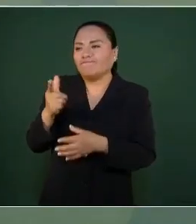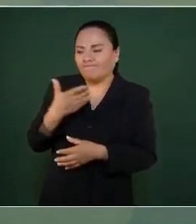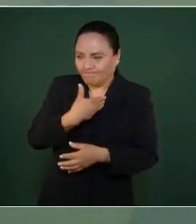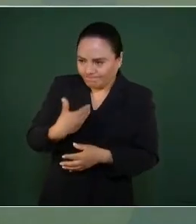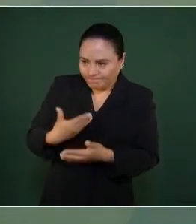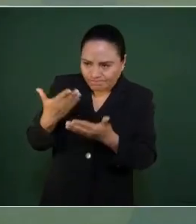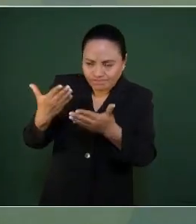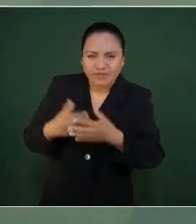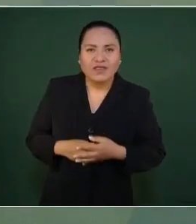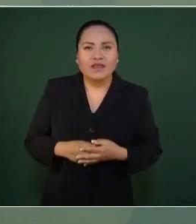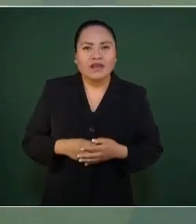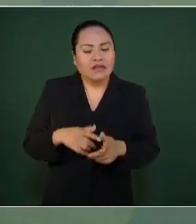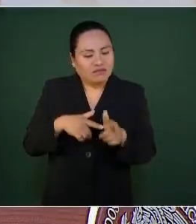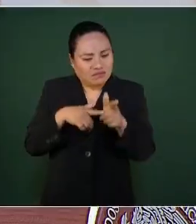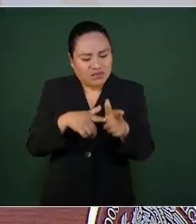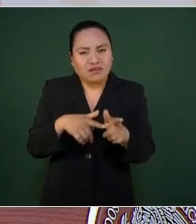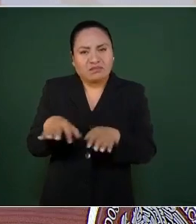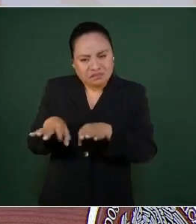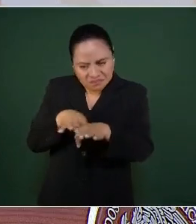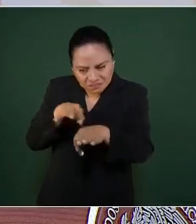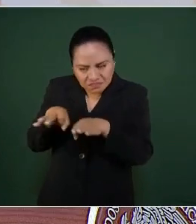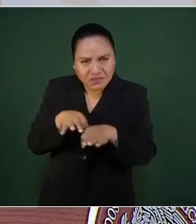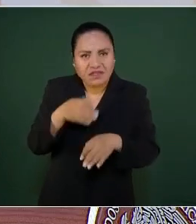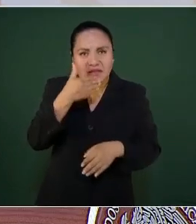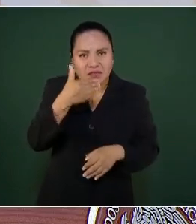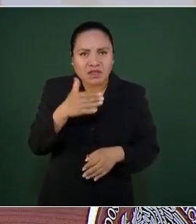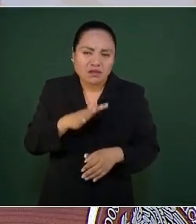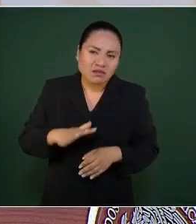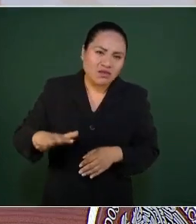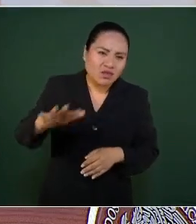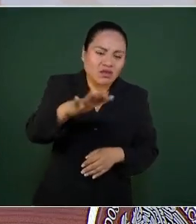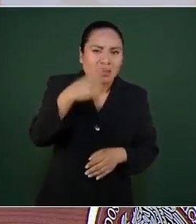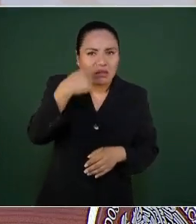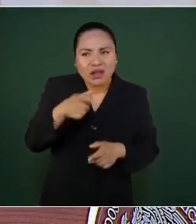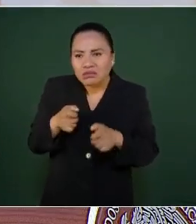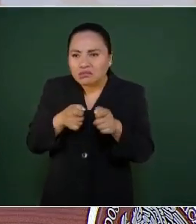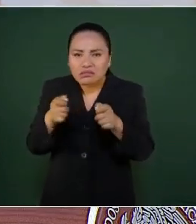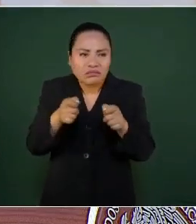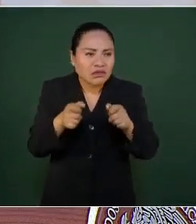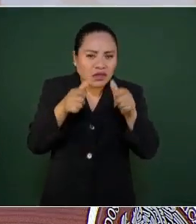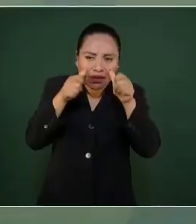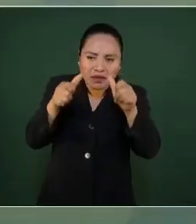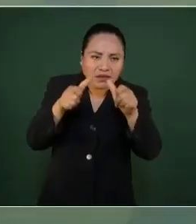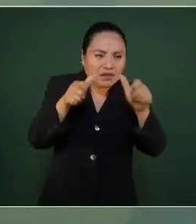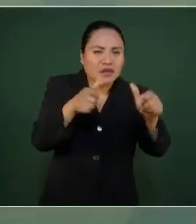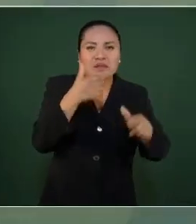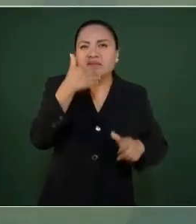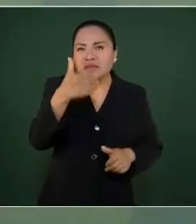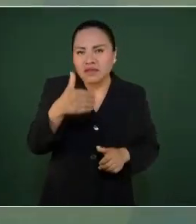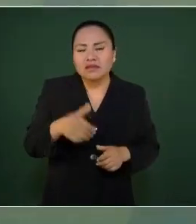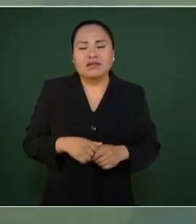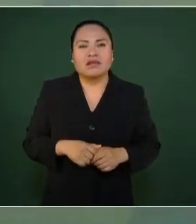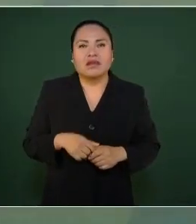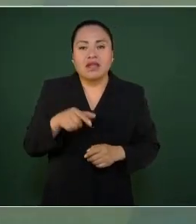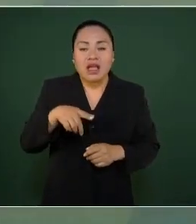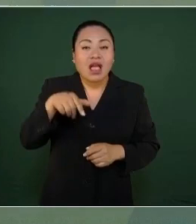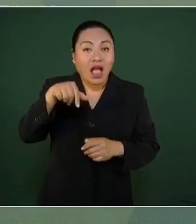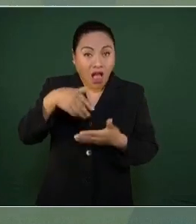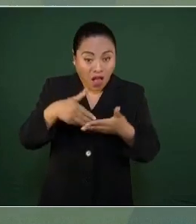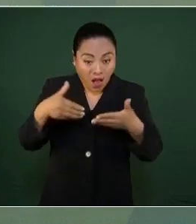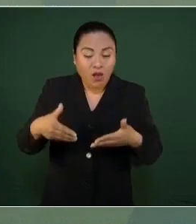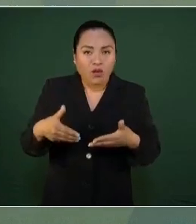presidente, seguimos construyendo mejores condiciones de gobernabilidad y sembramos la